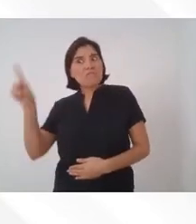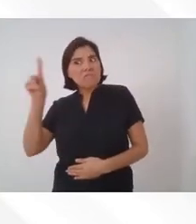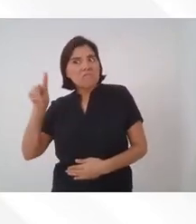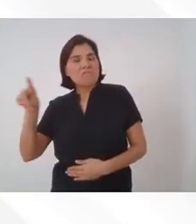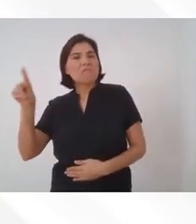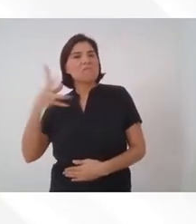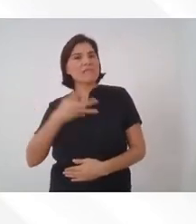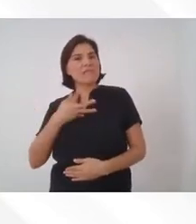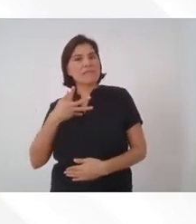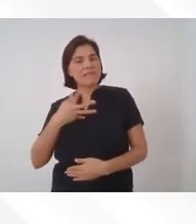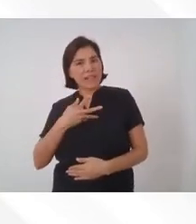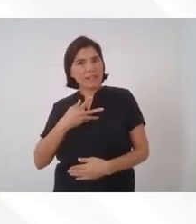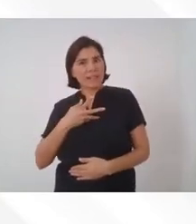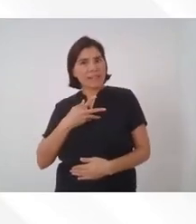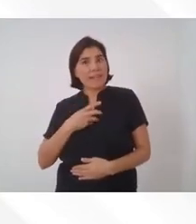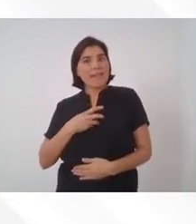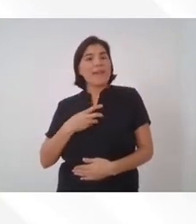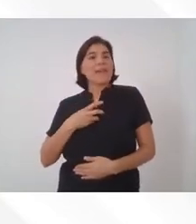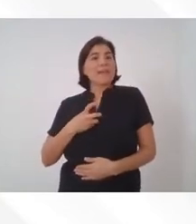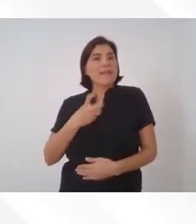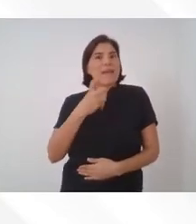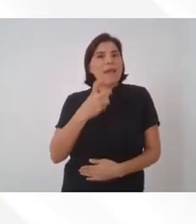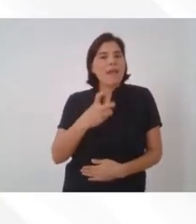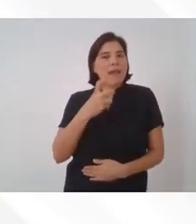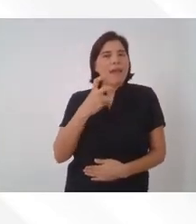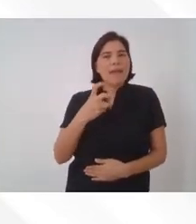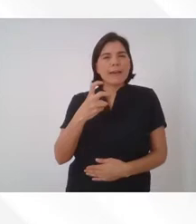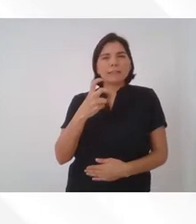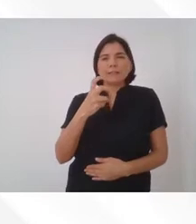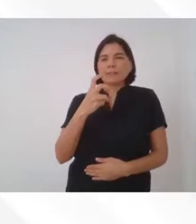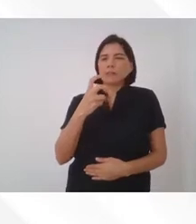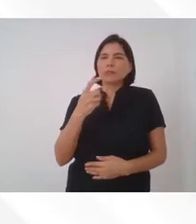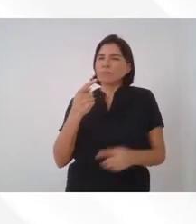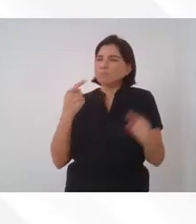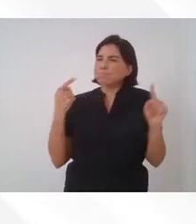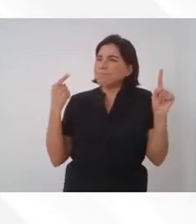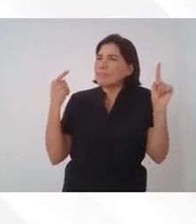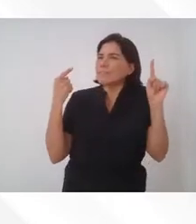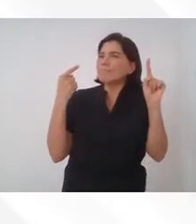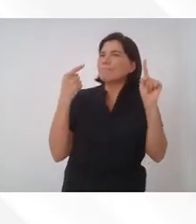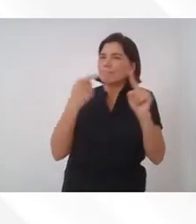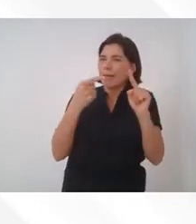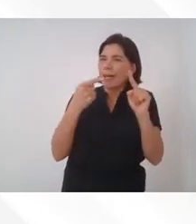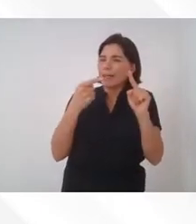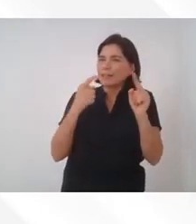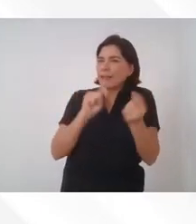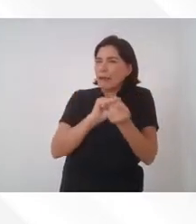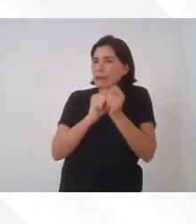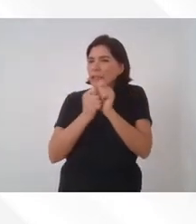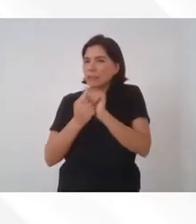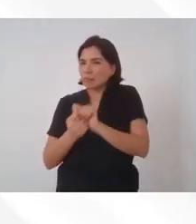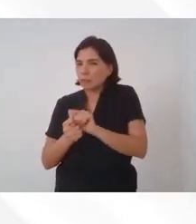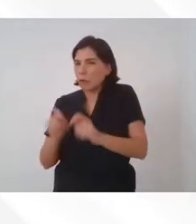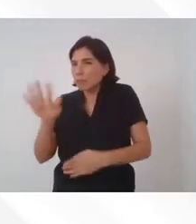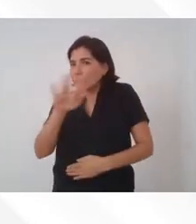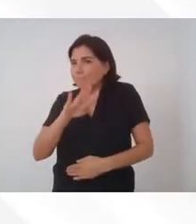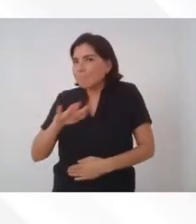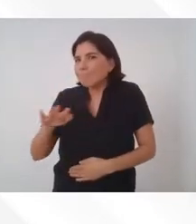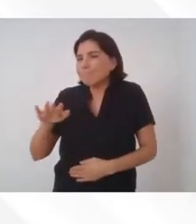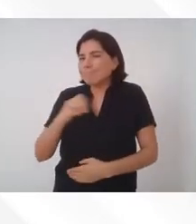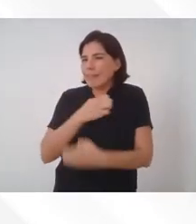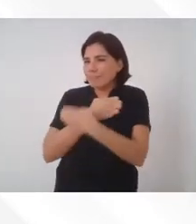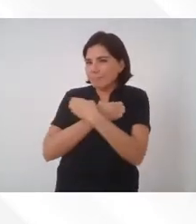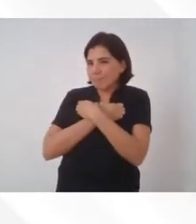alguna forma, va impactando y transformando el espacio educativo de cada uno de nosotros. Así es que gracias